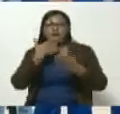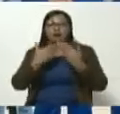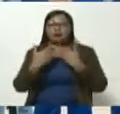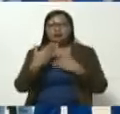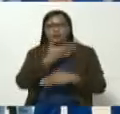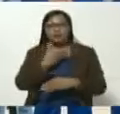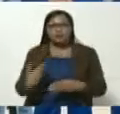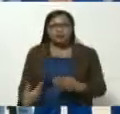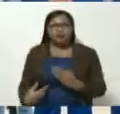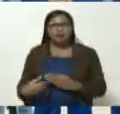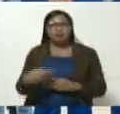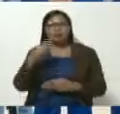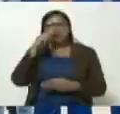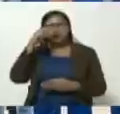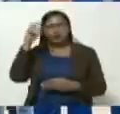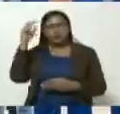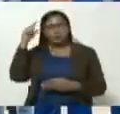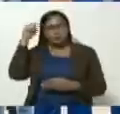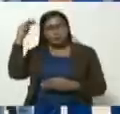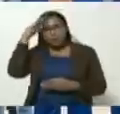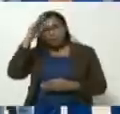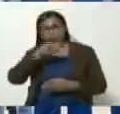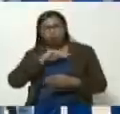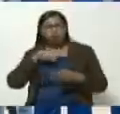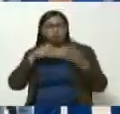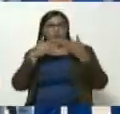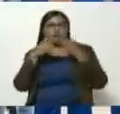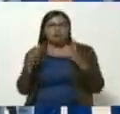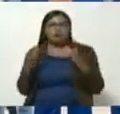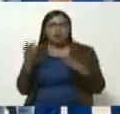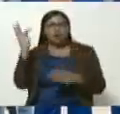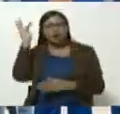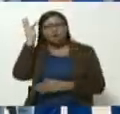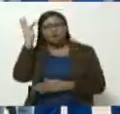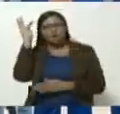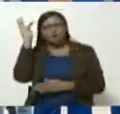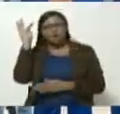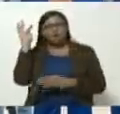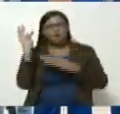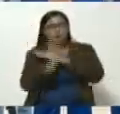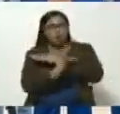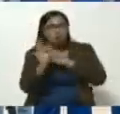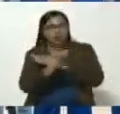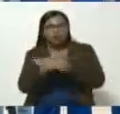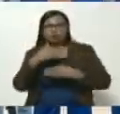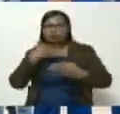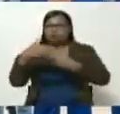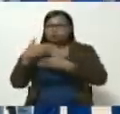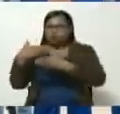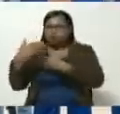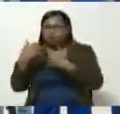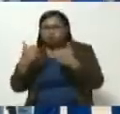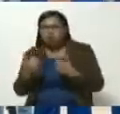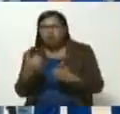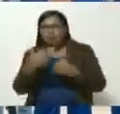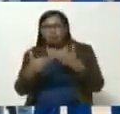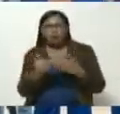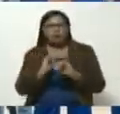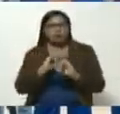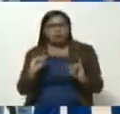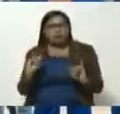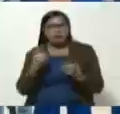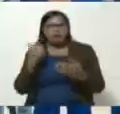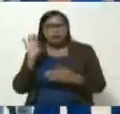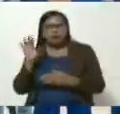Petro hoy estamos aperturando la frontera, estamos aperturando las relaciones diplomáticas que